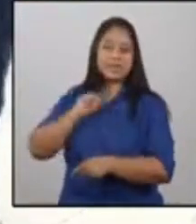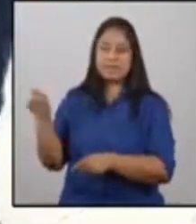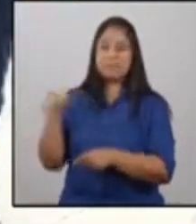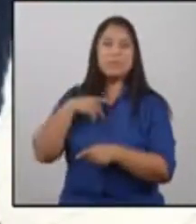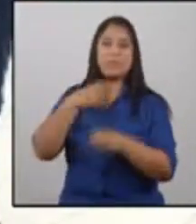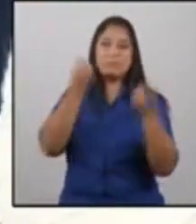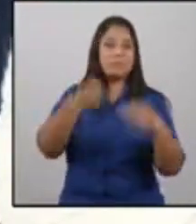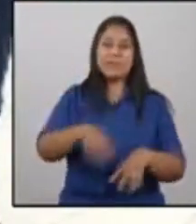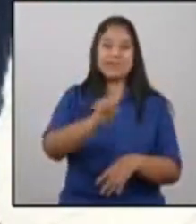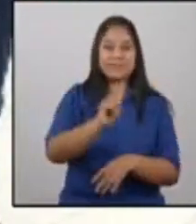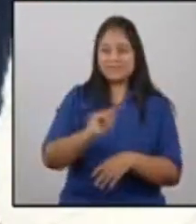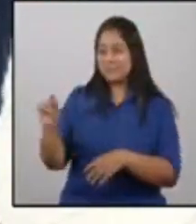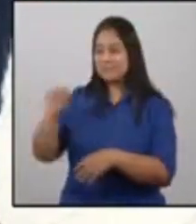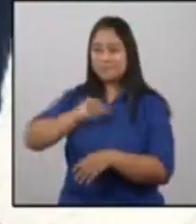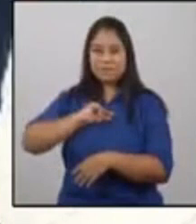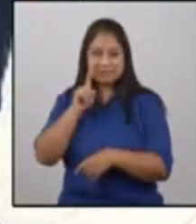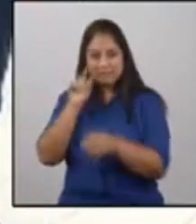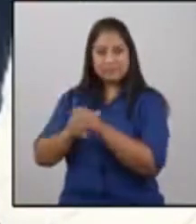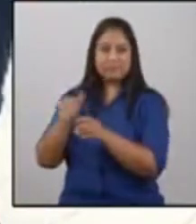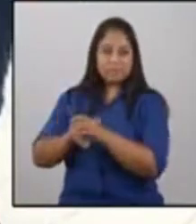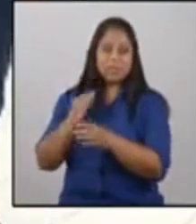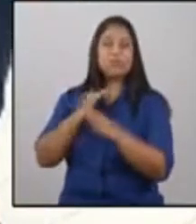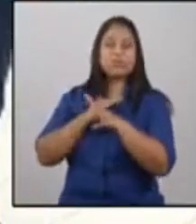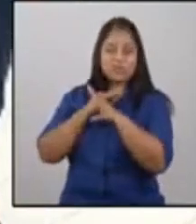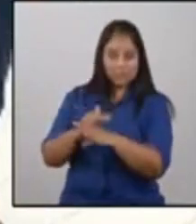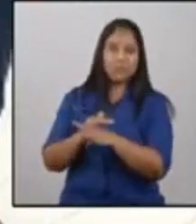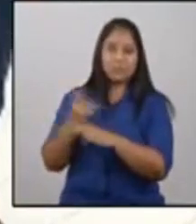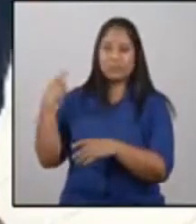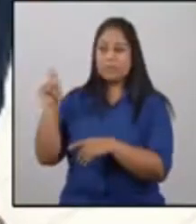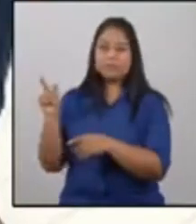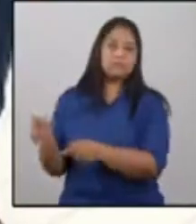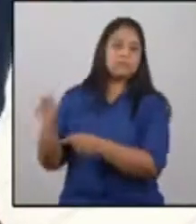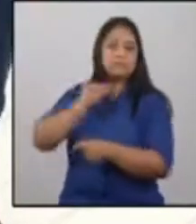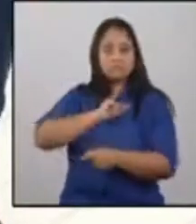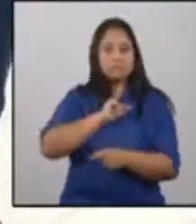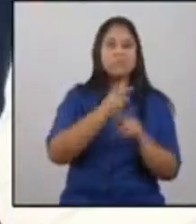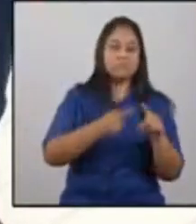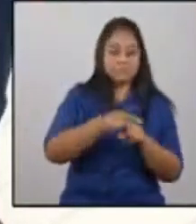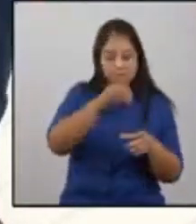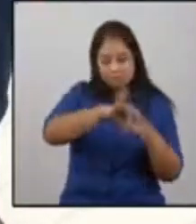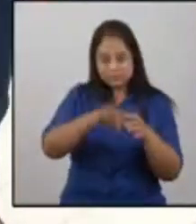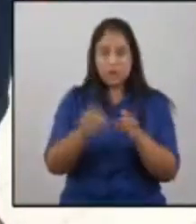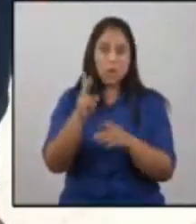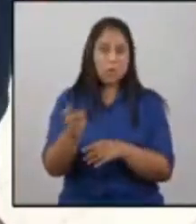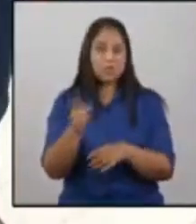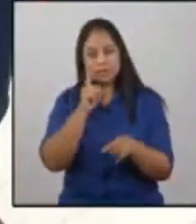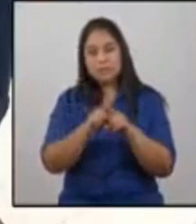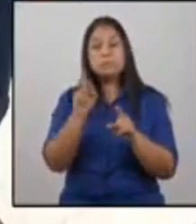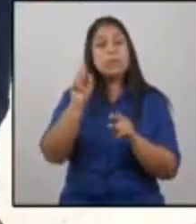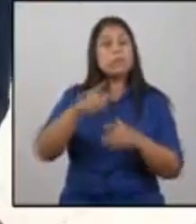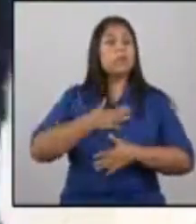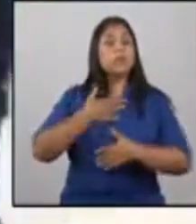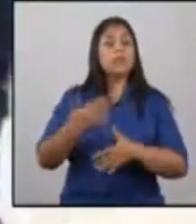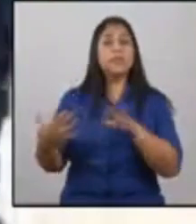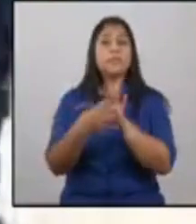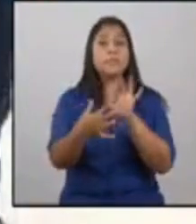perder. Y vamos a tener que introducir grandes cambios en corto tiempo. Pero yo confío muchísimo en esa alianza que tenemos que hacer entre